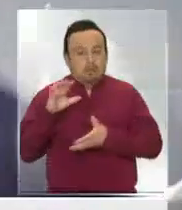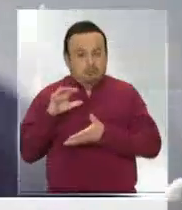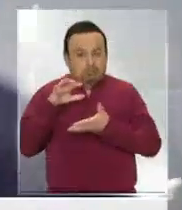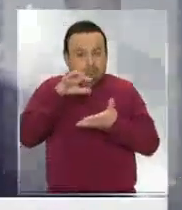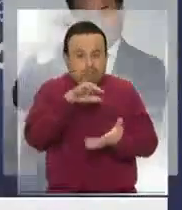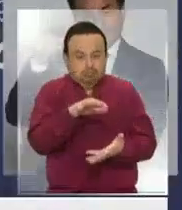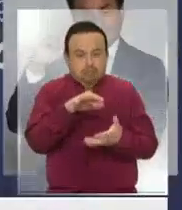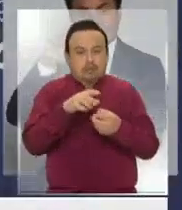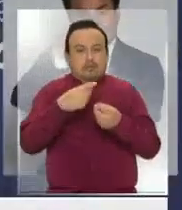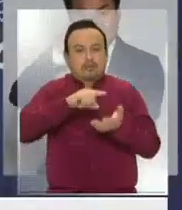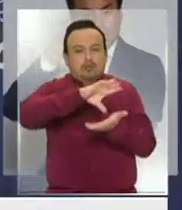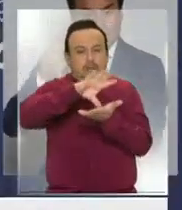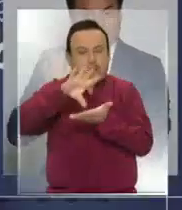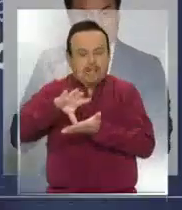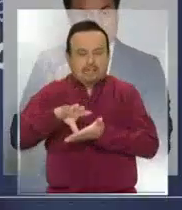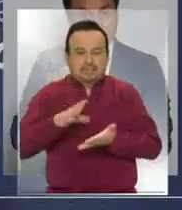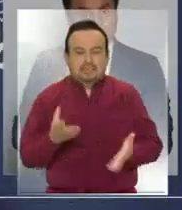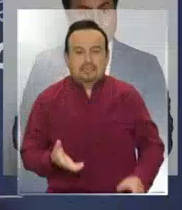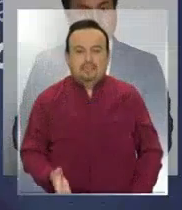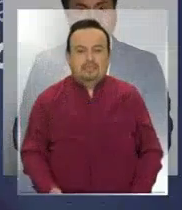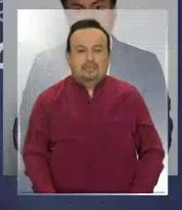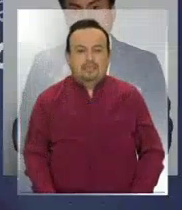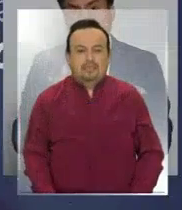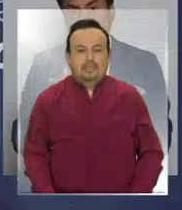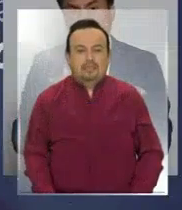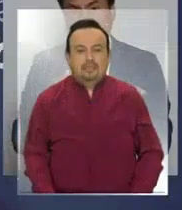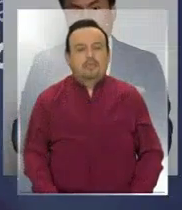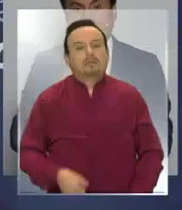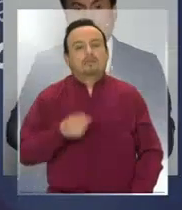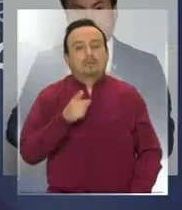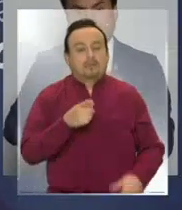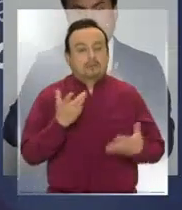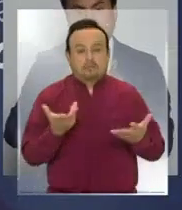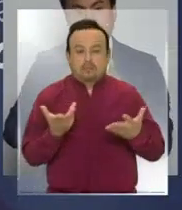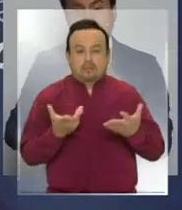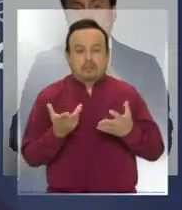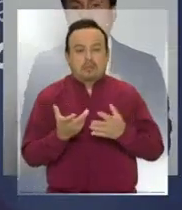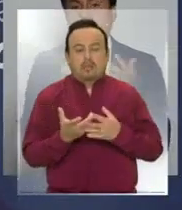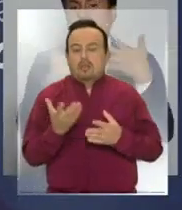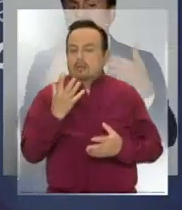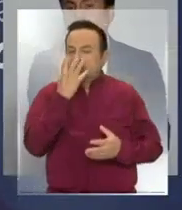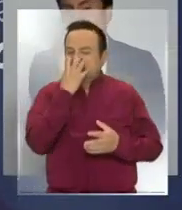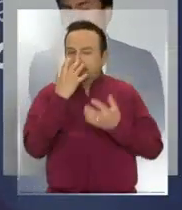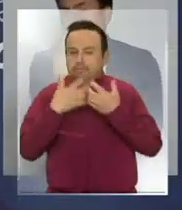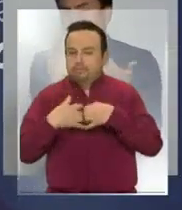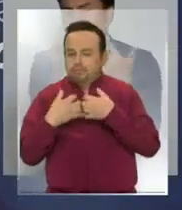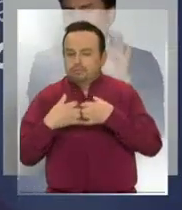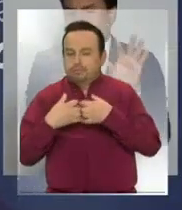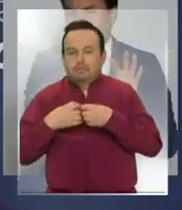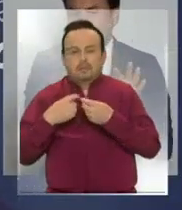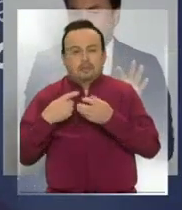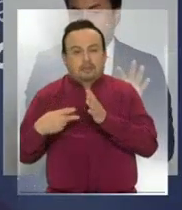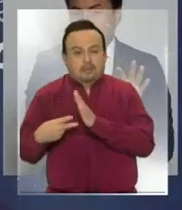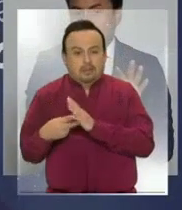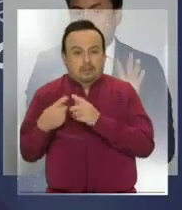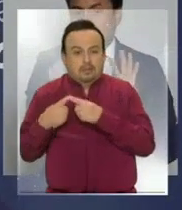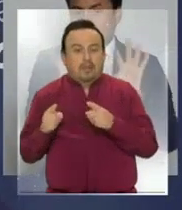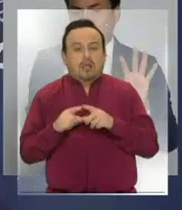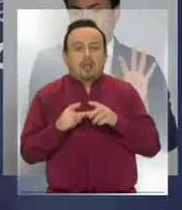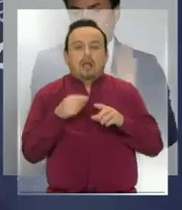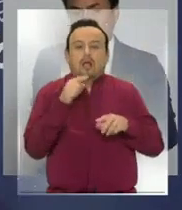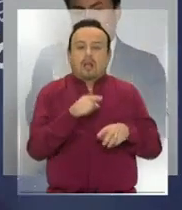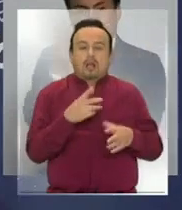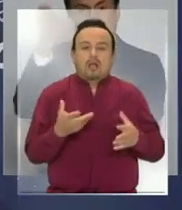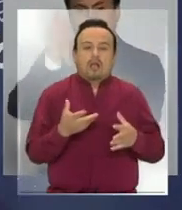destinadas a otros países de producción de ventiladores o de distintos insumos han sido retenidas por